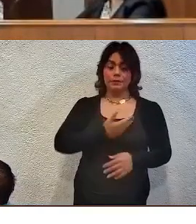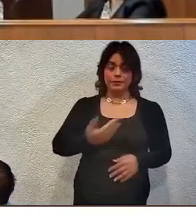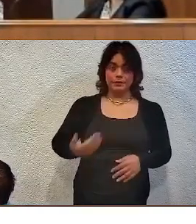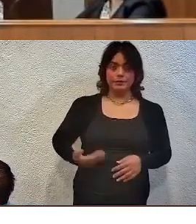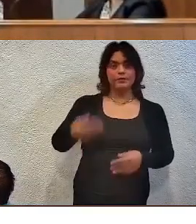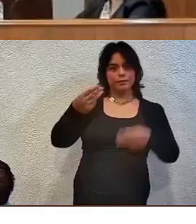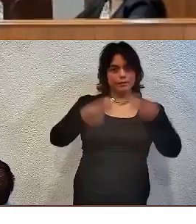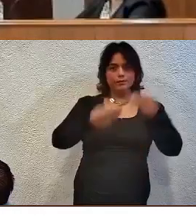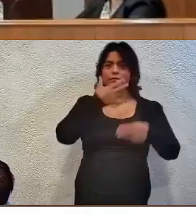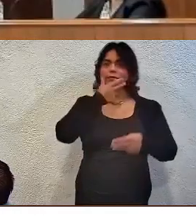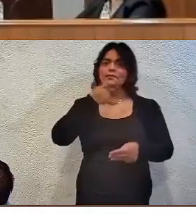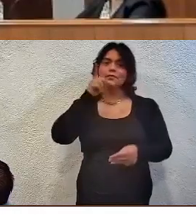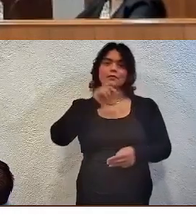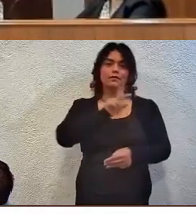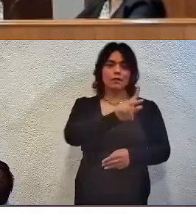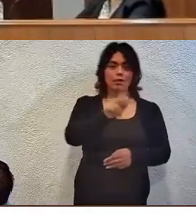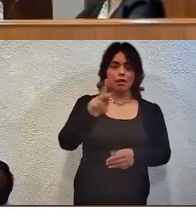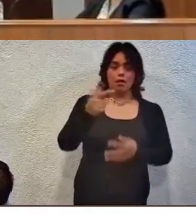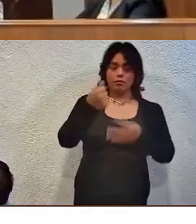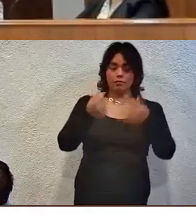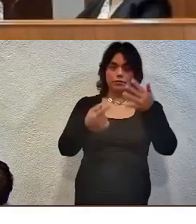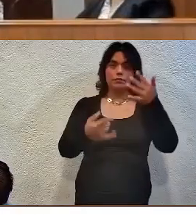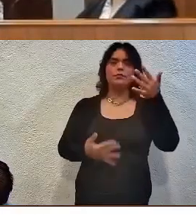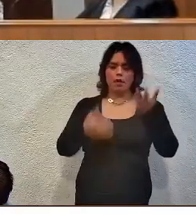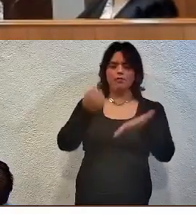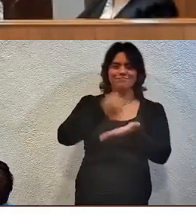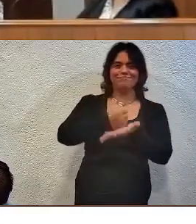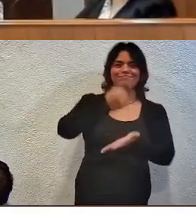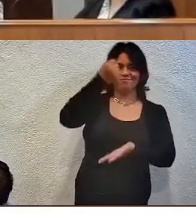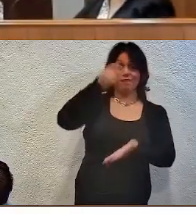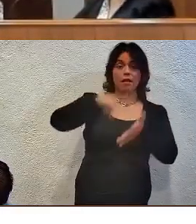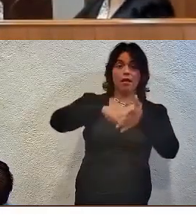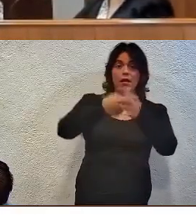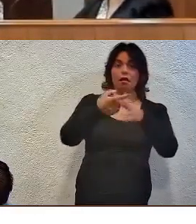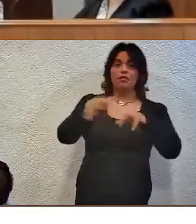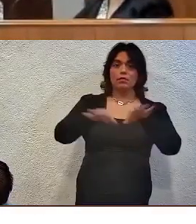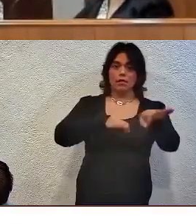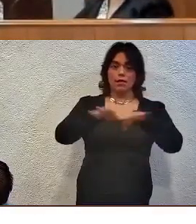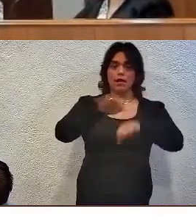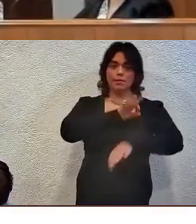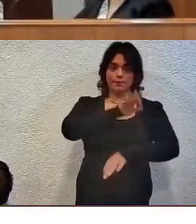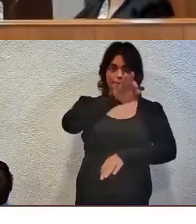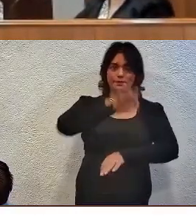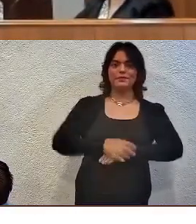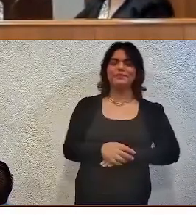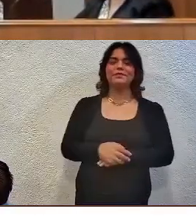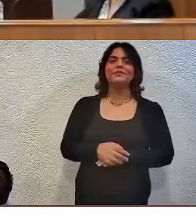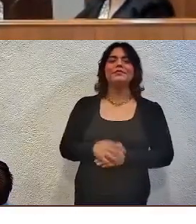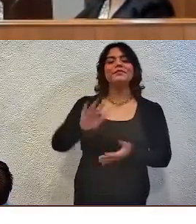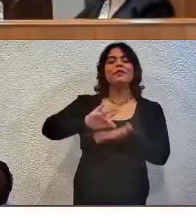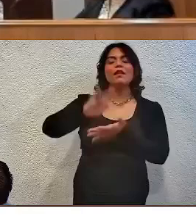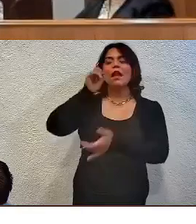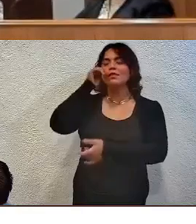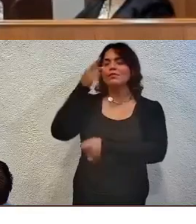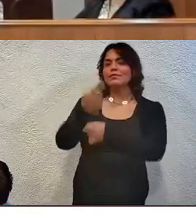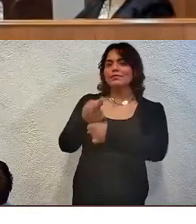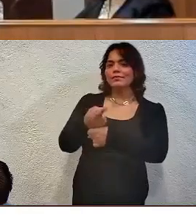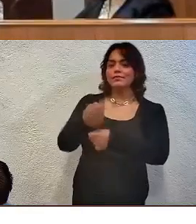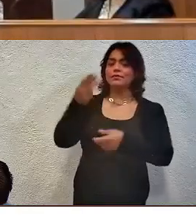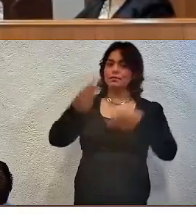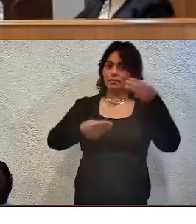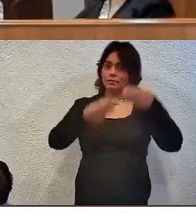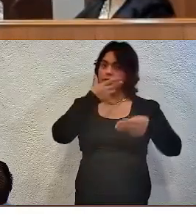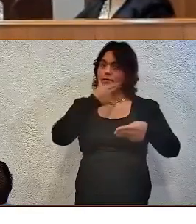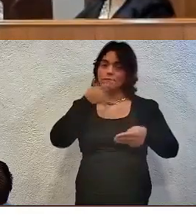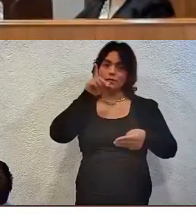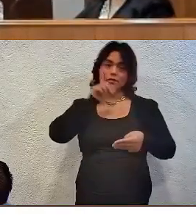magistrada, magistrados, la lista de los asuntos fue aprobada por unanimidad de votos. Gracias, secretario. Magistrada,